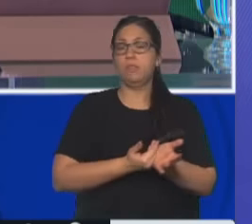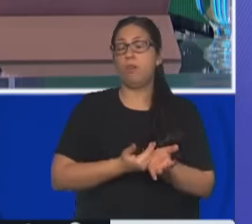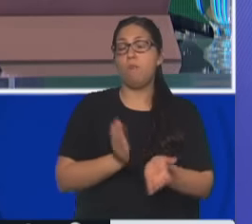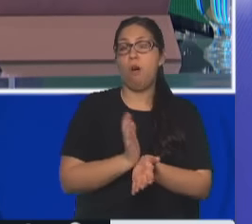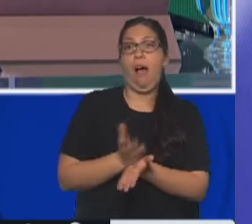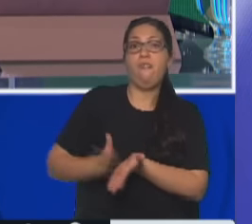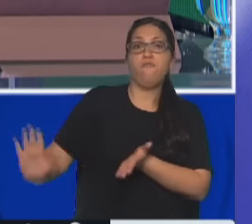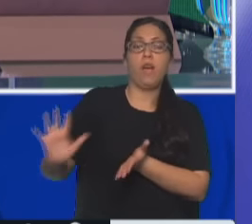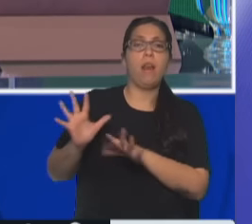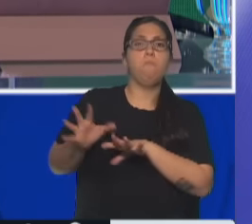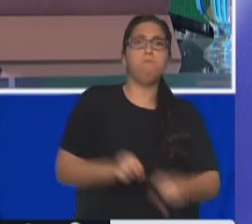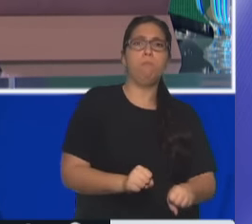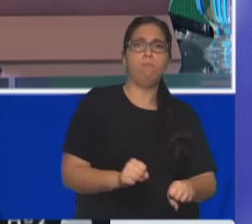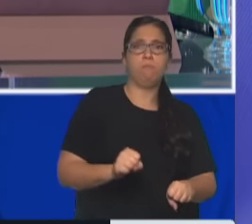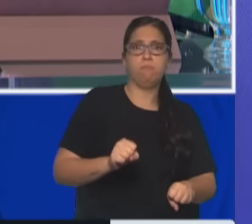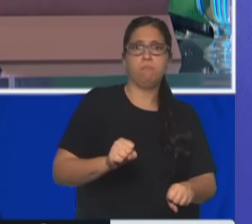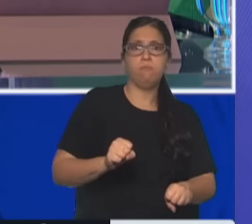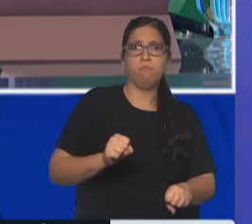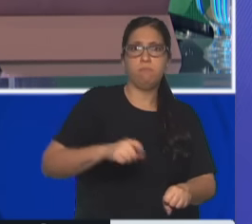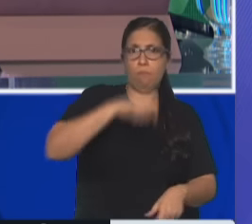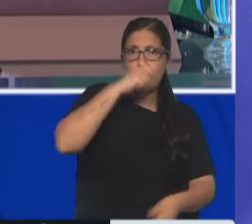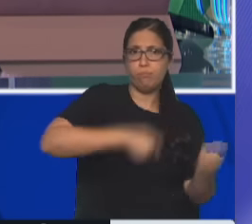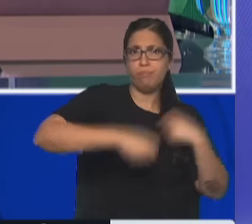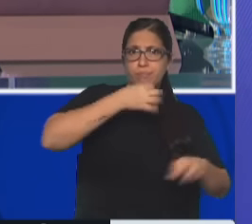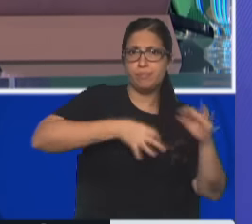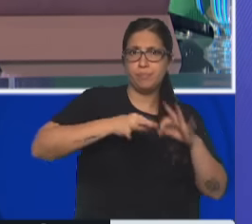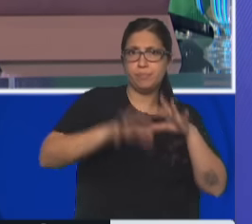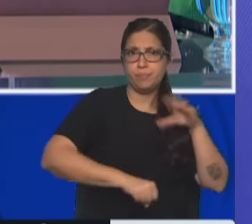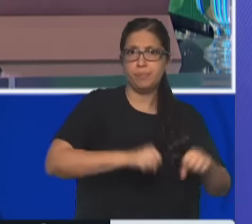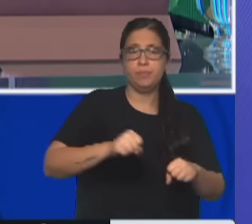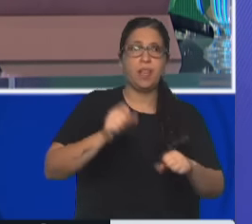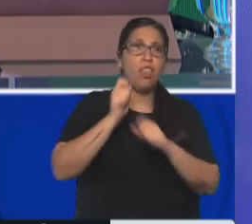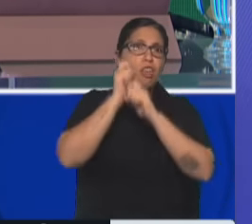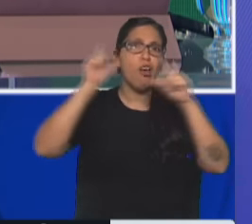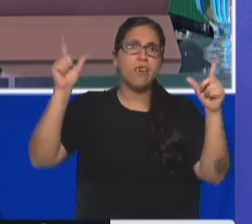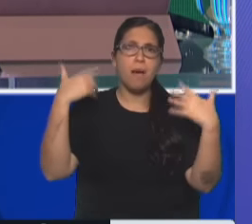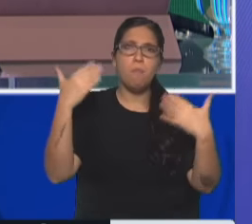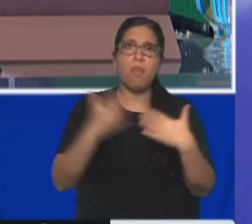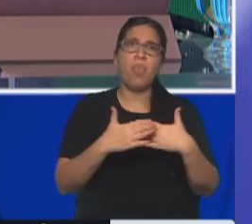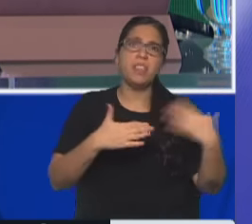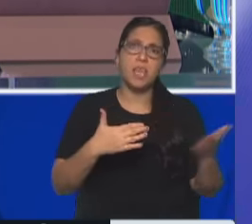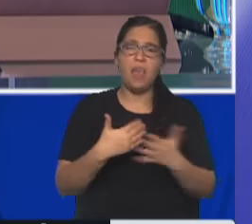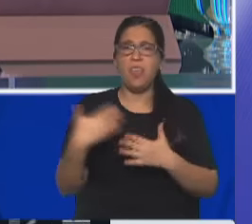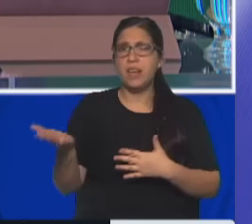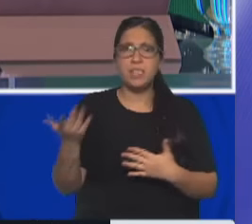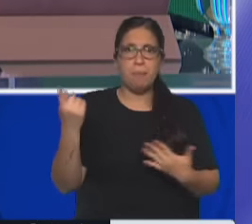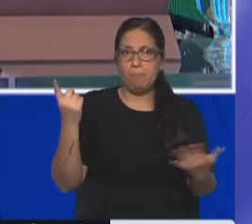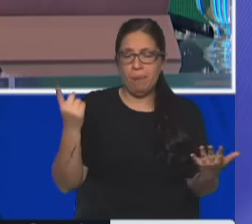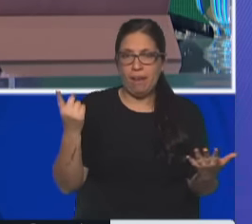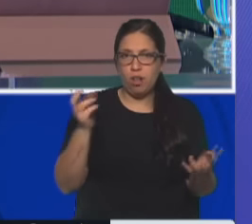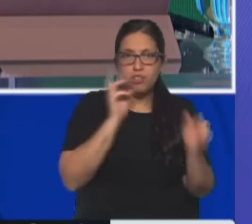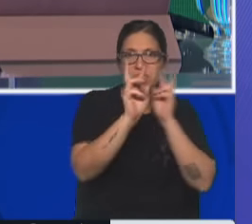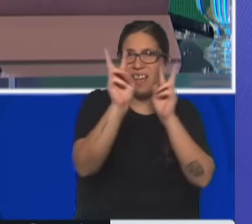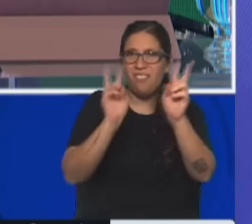control de territorio. Bueno, las posturas de acuerdo a ideológicas están más de derecha o más de izquierda, de qué hacer, pero lo que efectivamente vemos